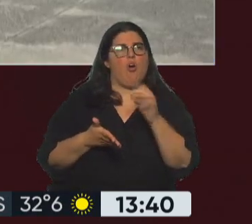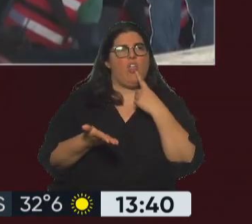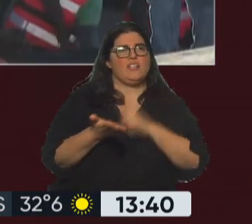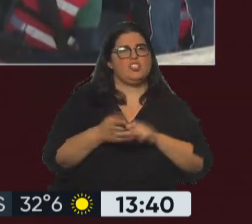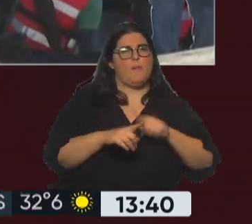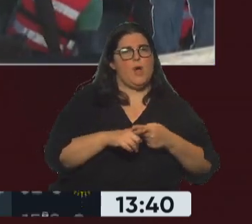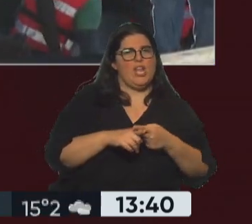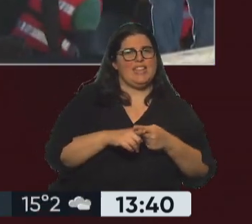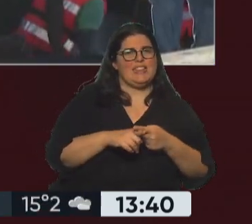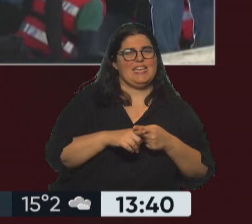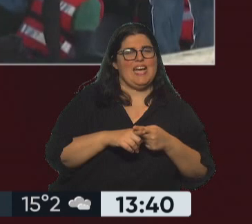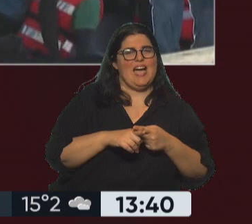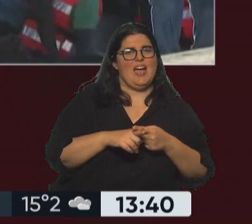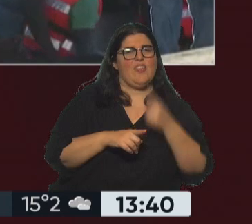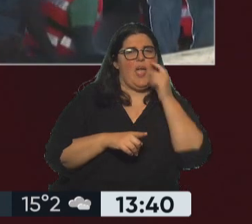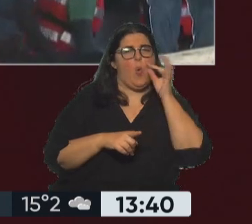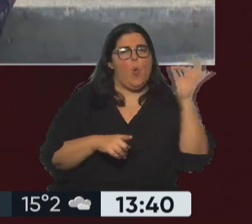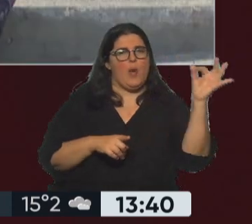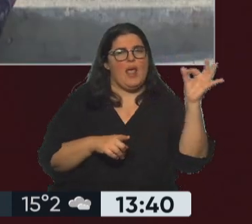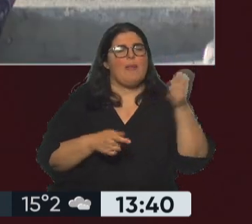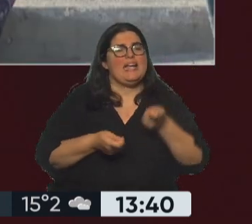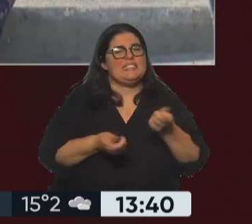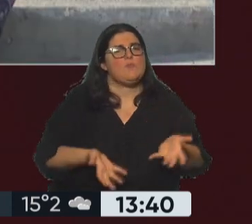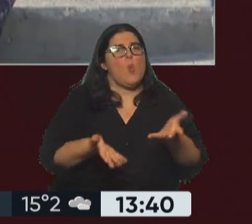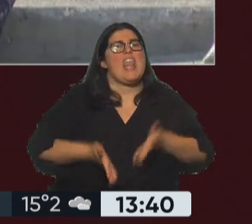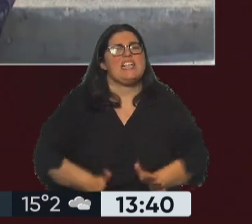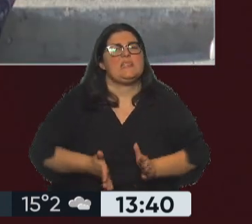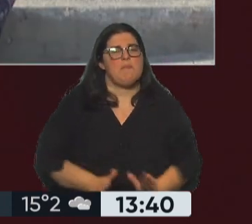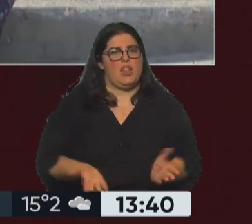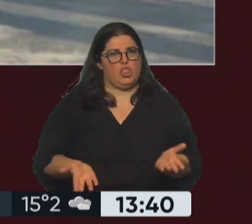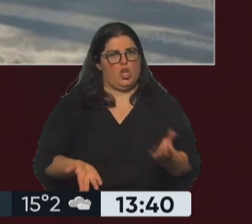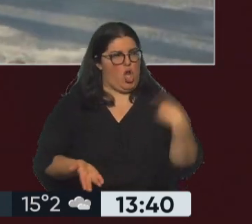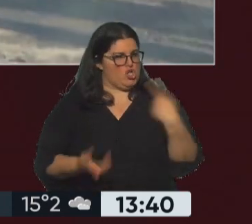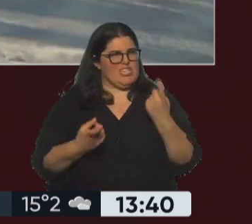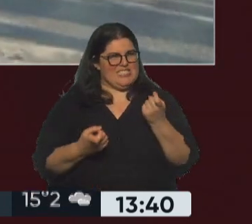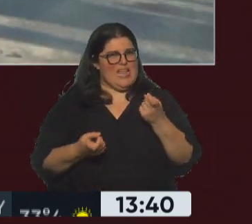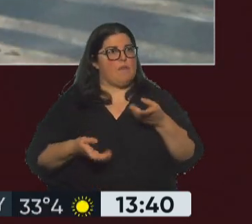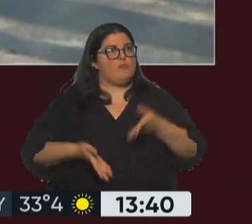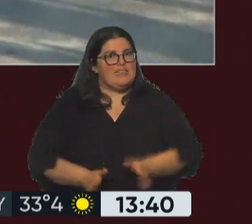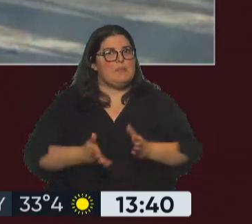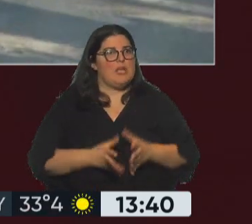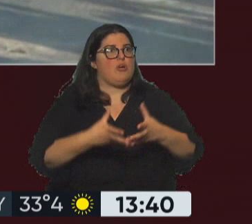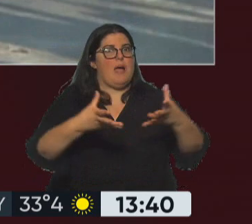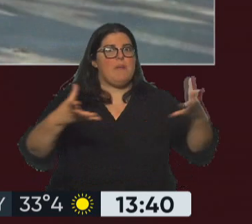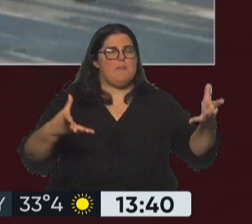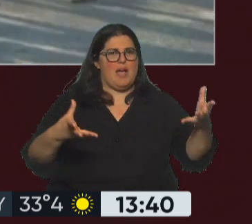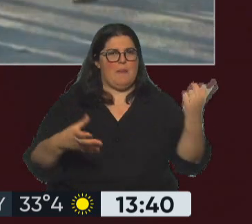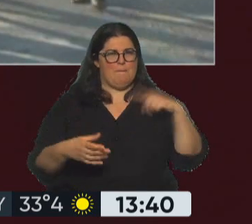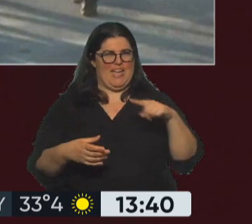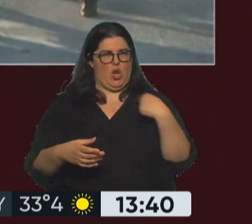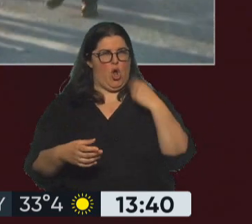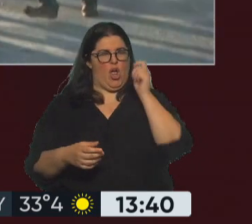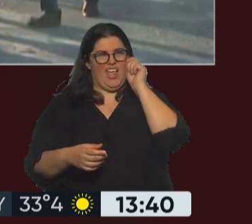digamos, de lo que es la política húngara de estímulo a la natalidad. Es decir, necesitamos más población, pero nuestra postura